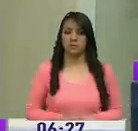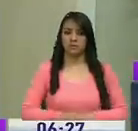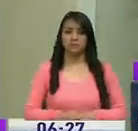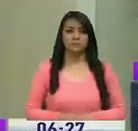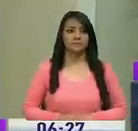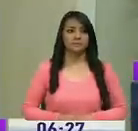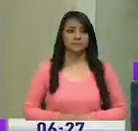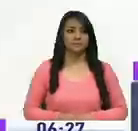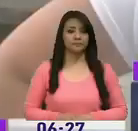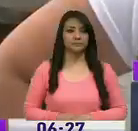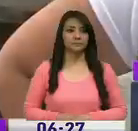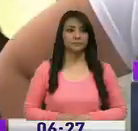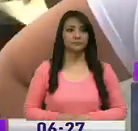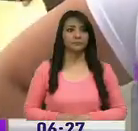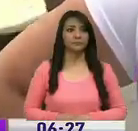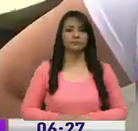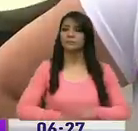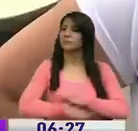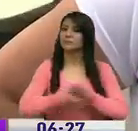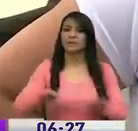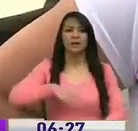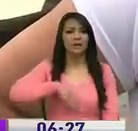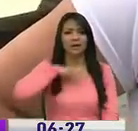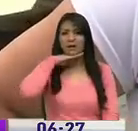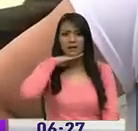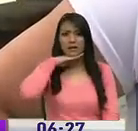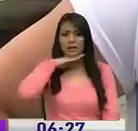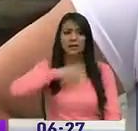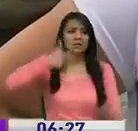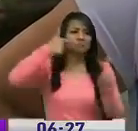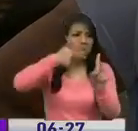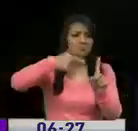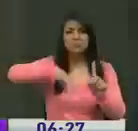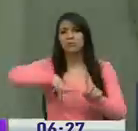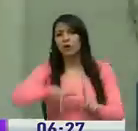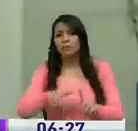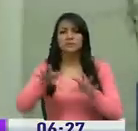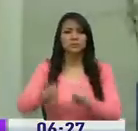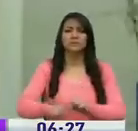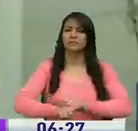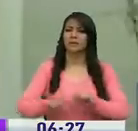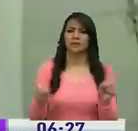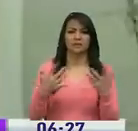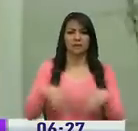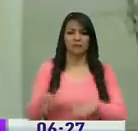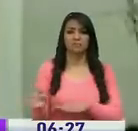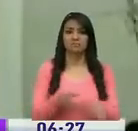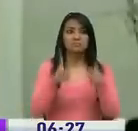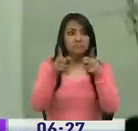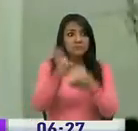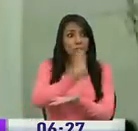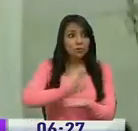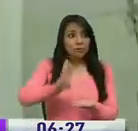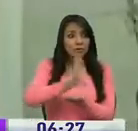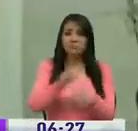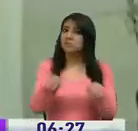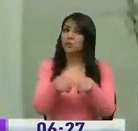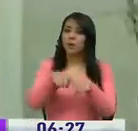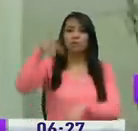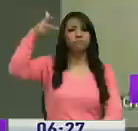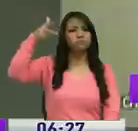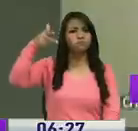malos estamos cansados de los asaltos los robos intentos de secuestro en el mismo barrio otra cámara grabó el accionar de tres